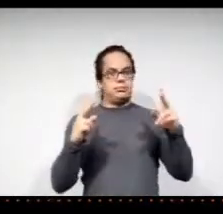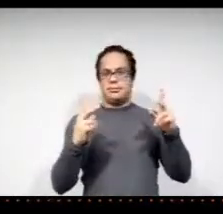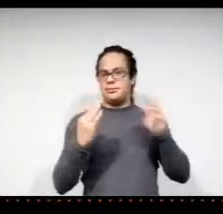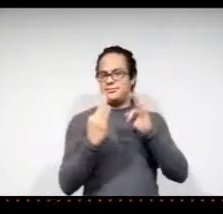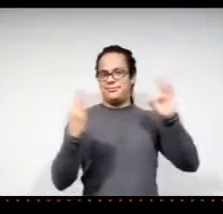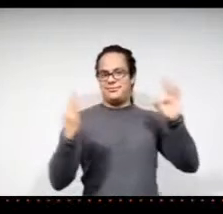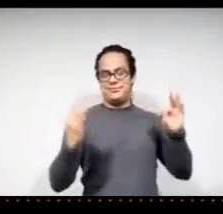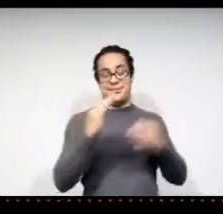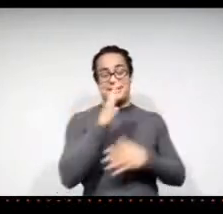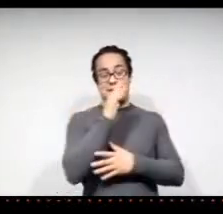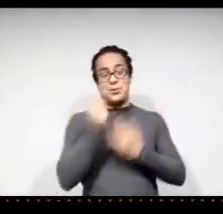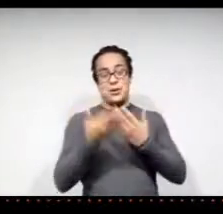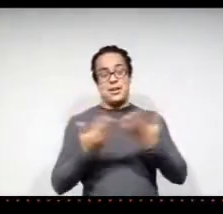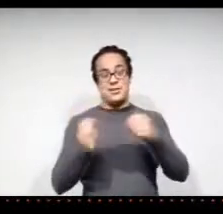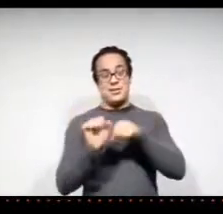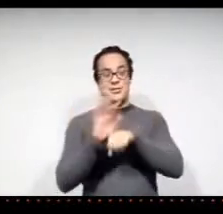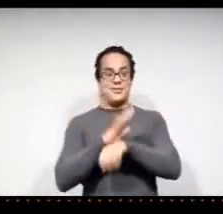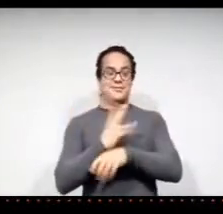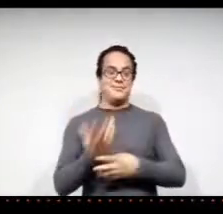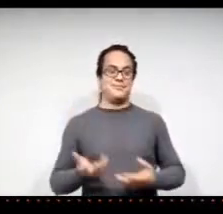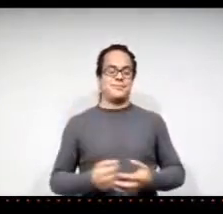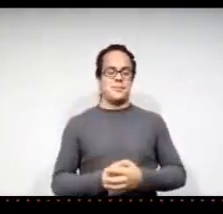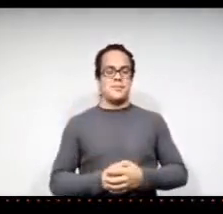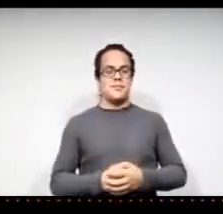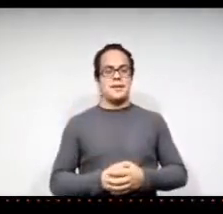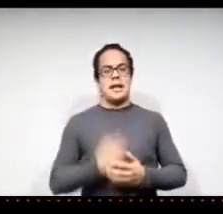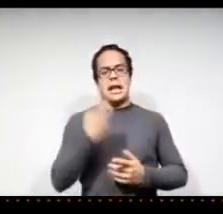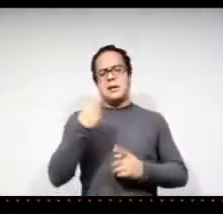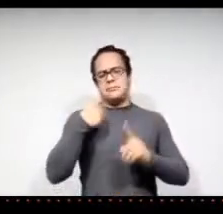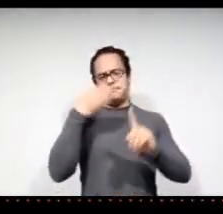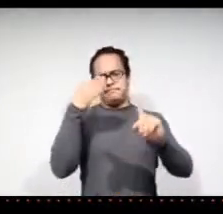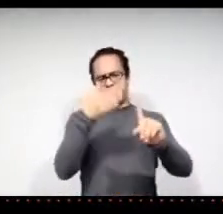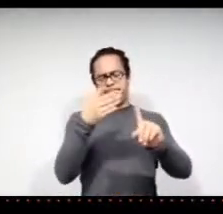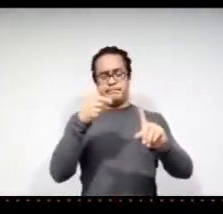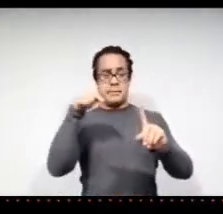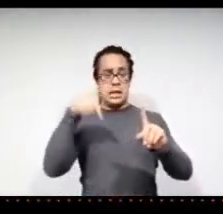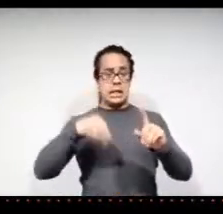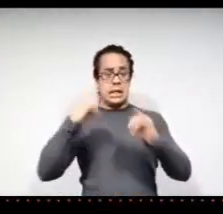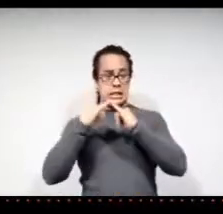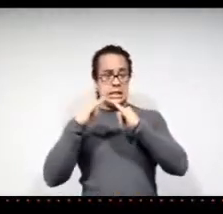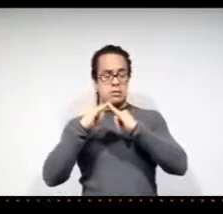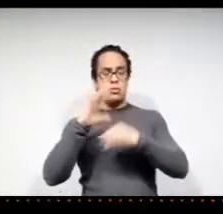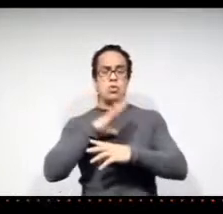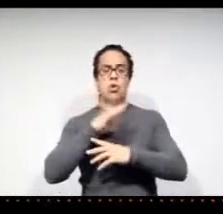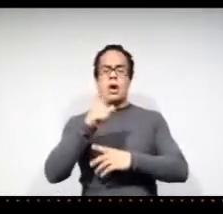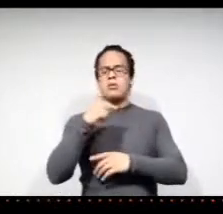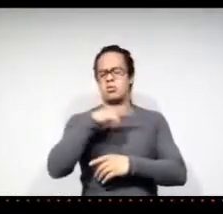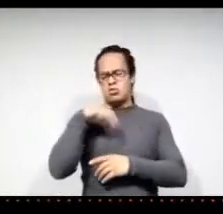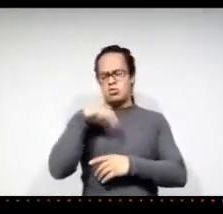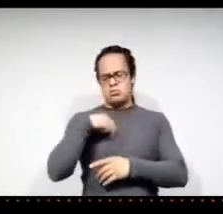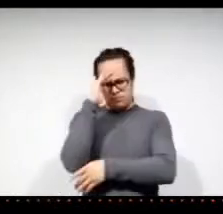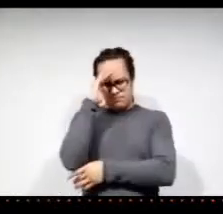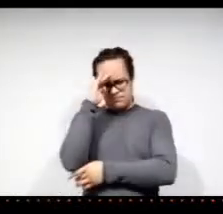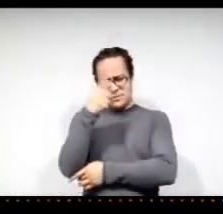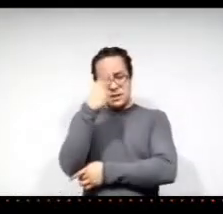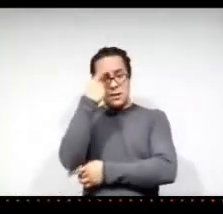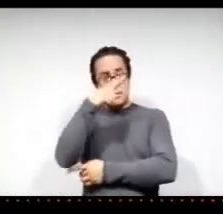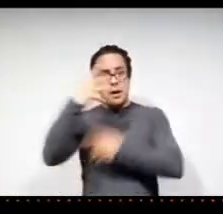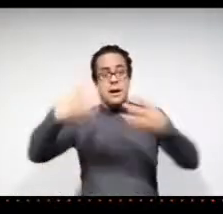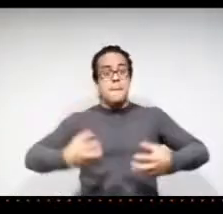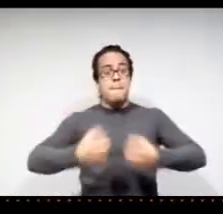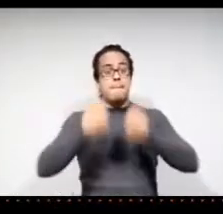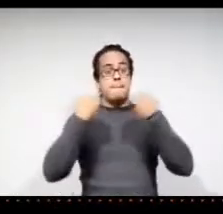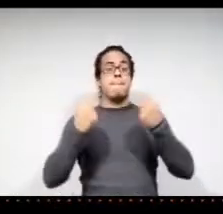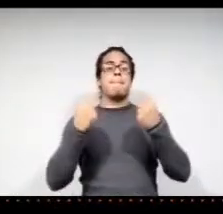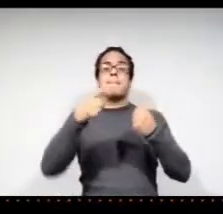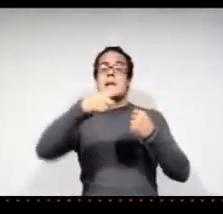Bueno, aquí el punto, y eso desde el instituto, es lo que estamos pensando a partir de rescatar las voces de los alumnos,